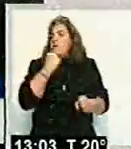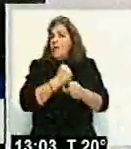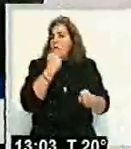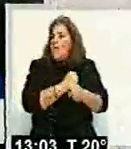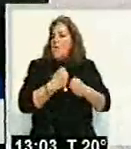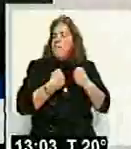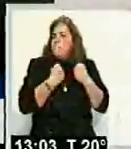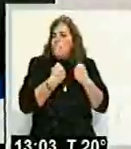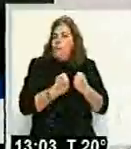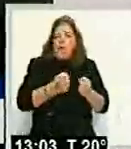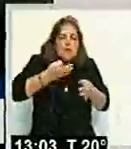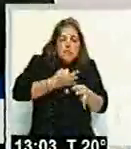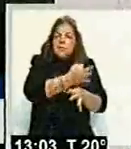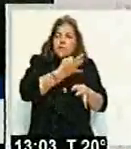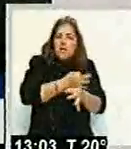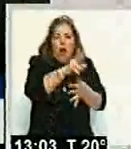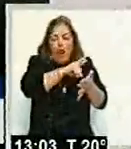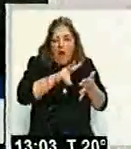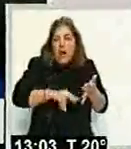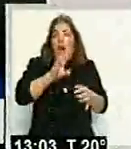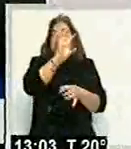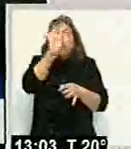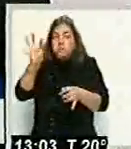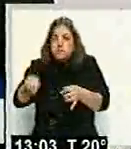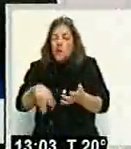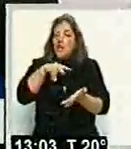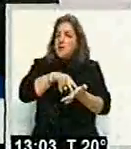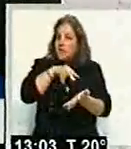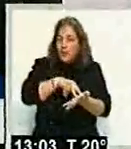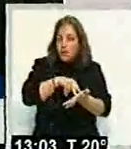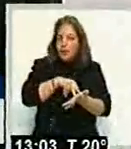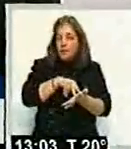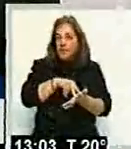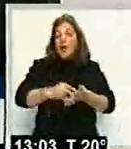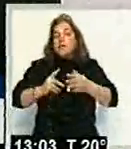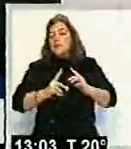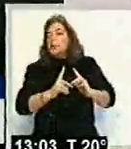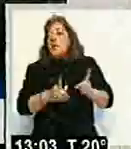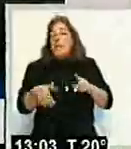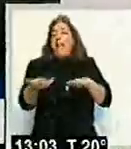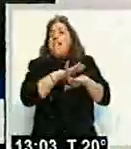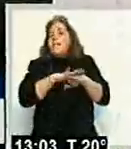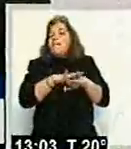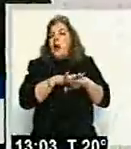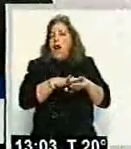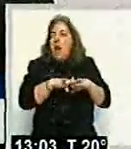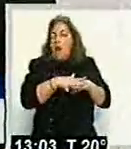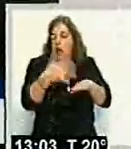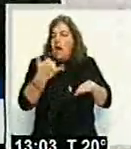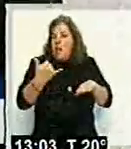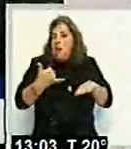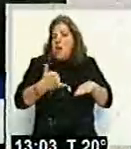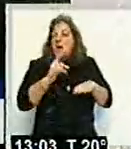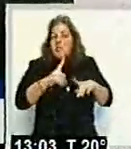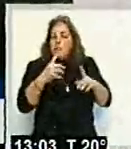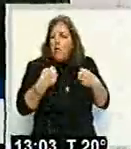fuertemente alfabetizando a personas en la provincia de Salta y dado el nivel que tenemos y la potencia